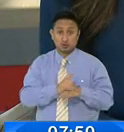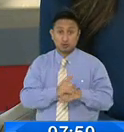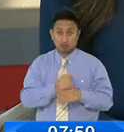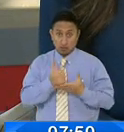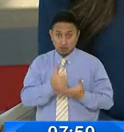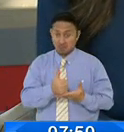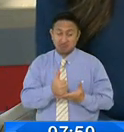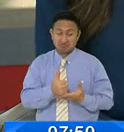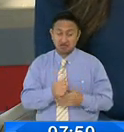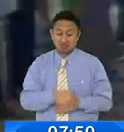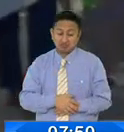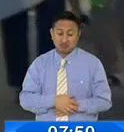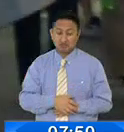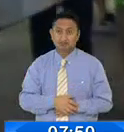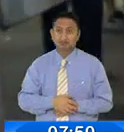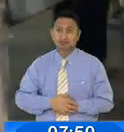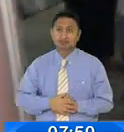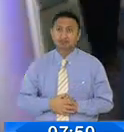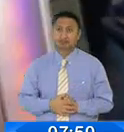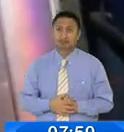médica.